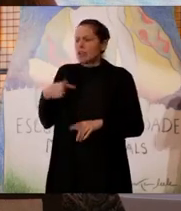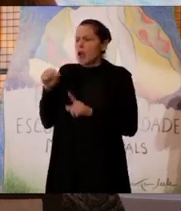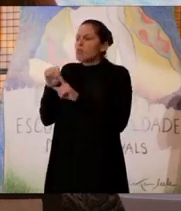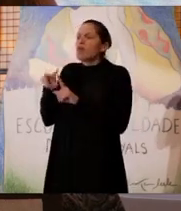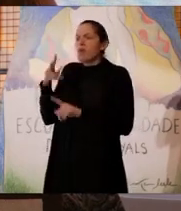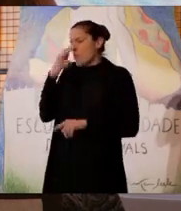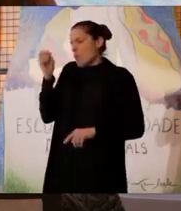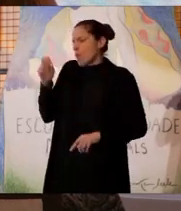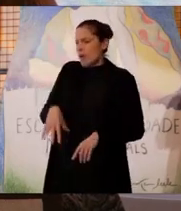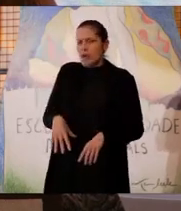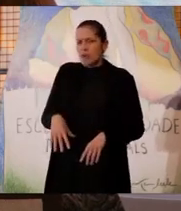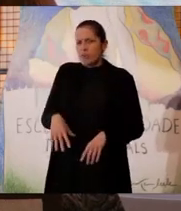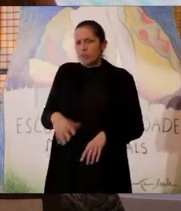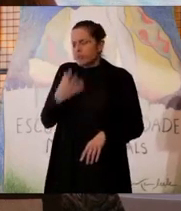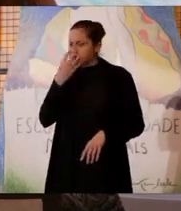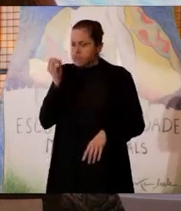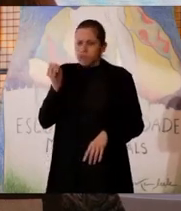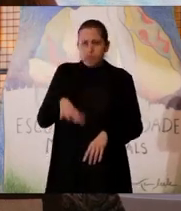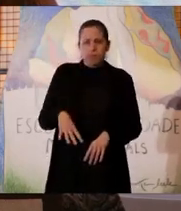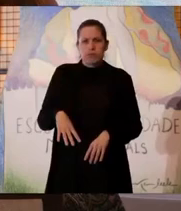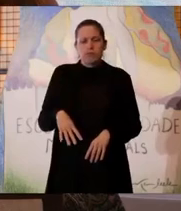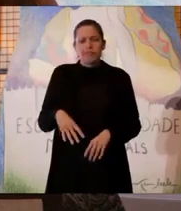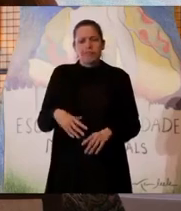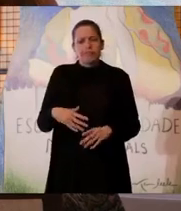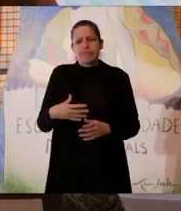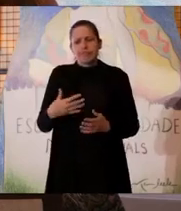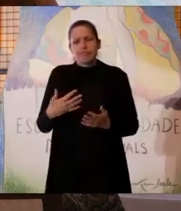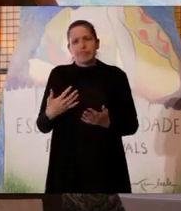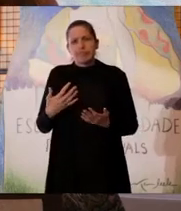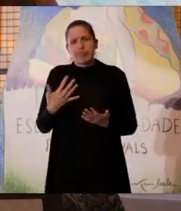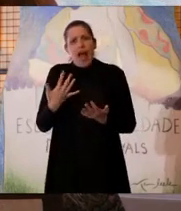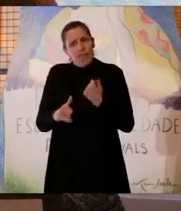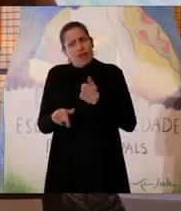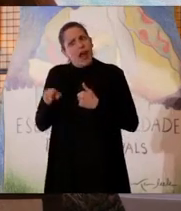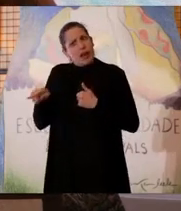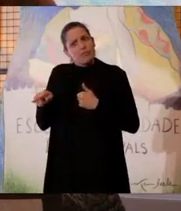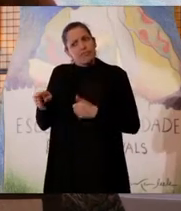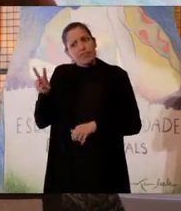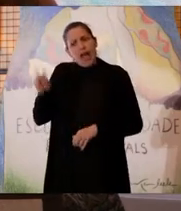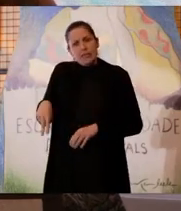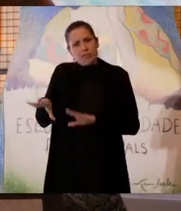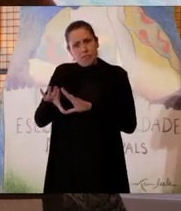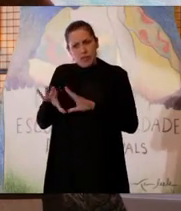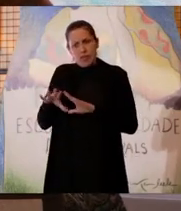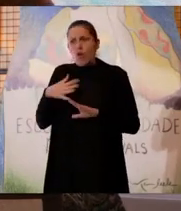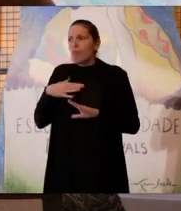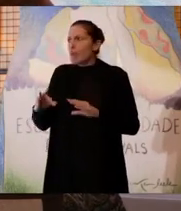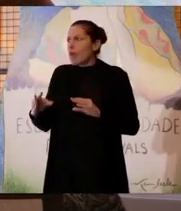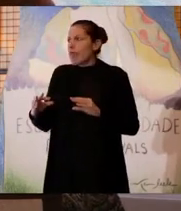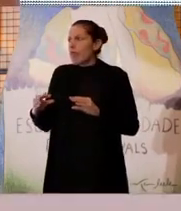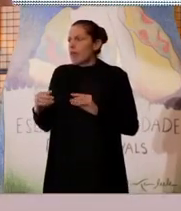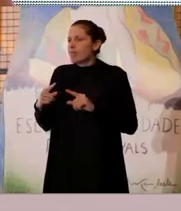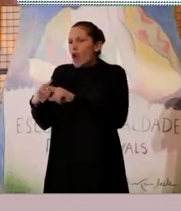vista sin más porque a lo mejor porque son feministas en otros aspectos con las que vuelvo a lo mismo comparto a lo mejor el 95% de todo lo que dicen